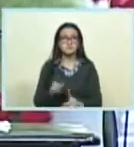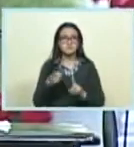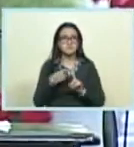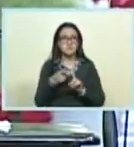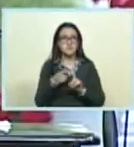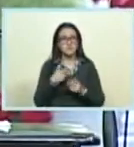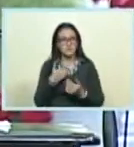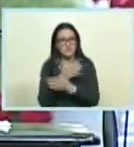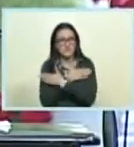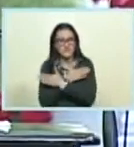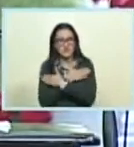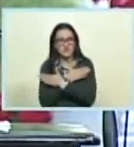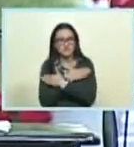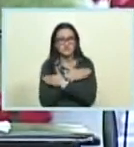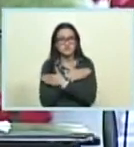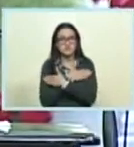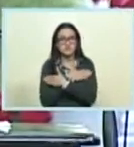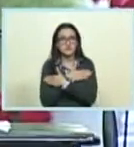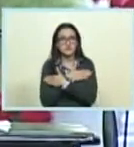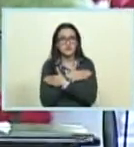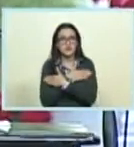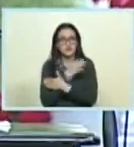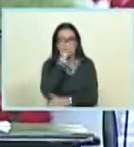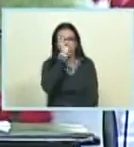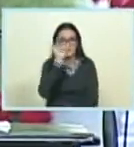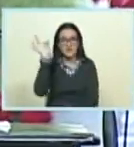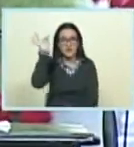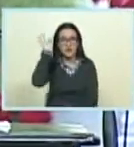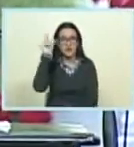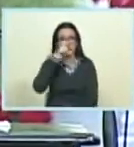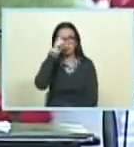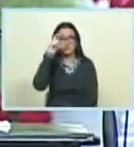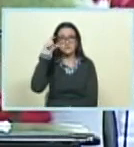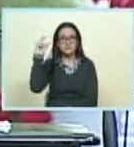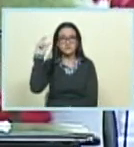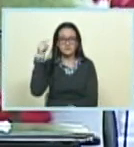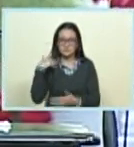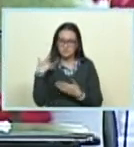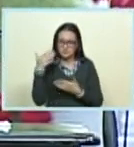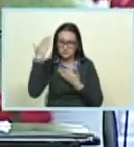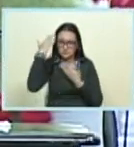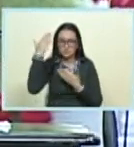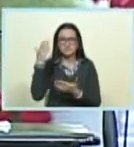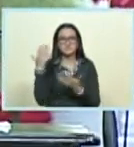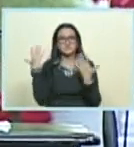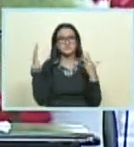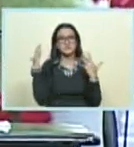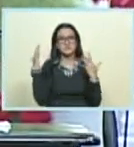lugar, felicitar al fiscal general de la República, Tarek William Saab,